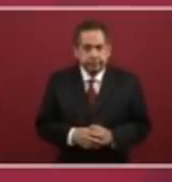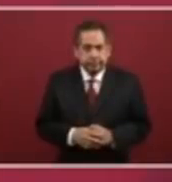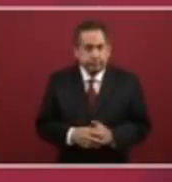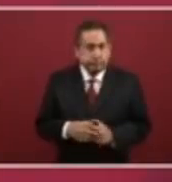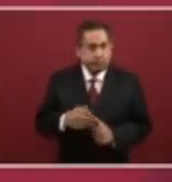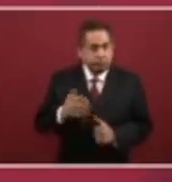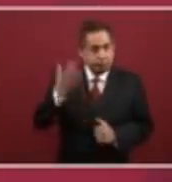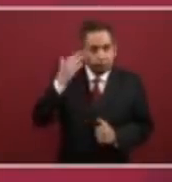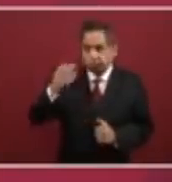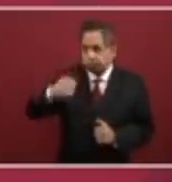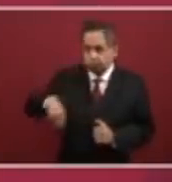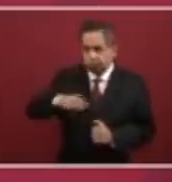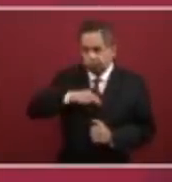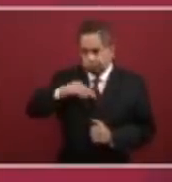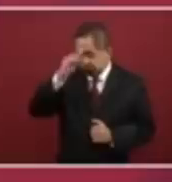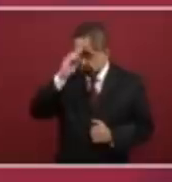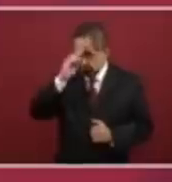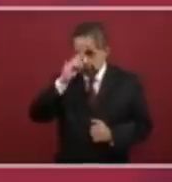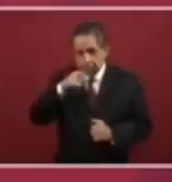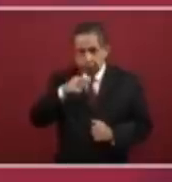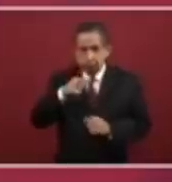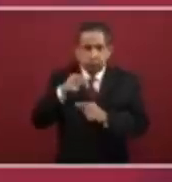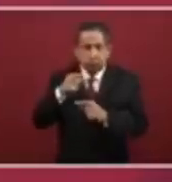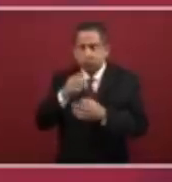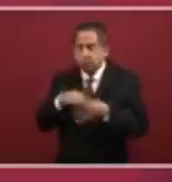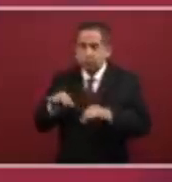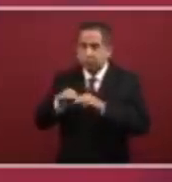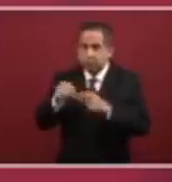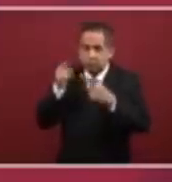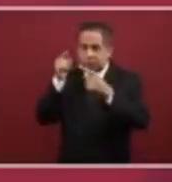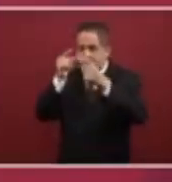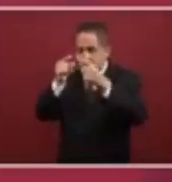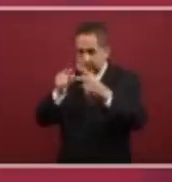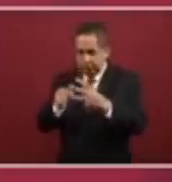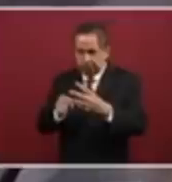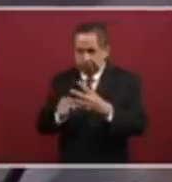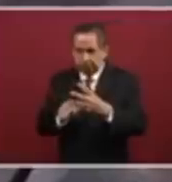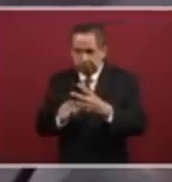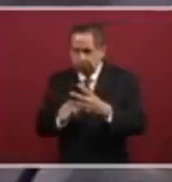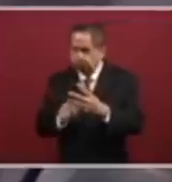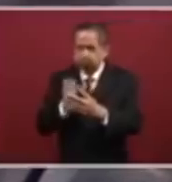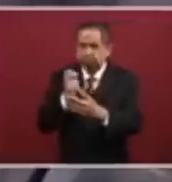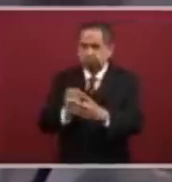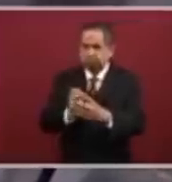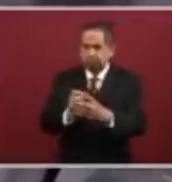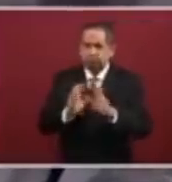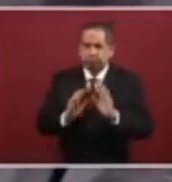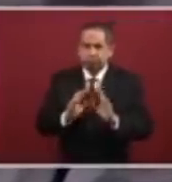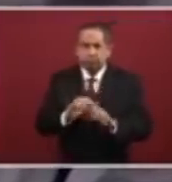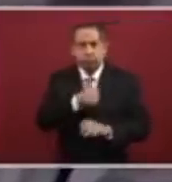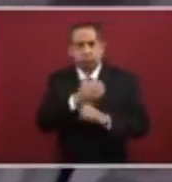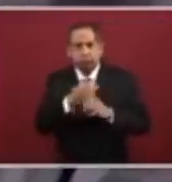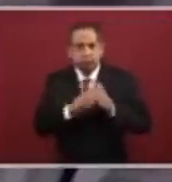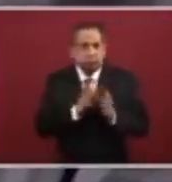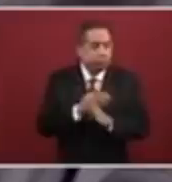Nosotros tenemos prioridades y vamos a trabajar más.